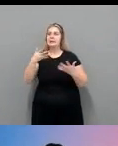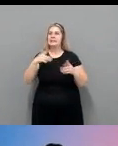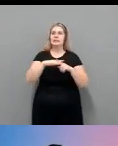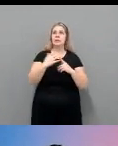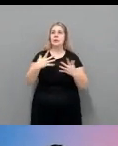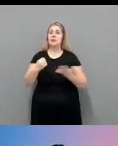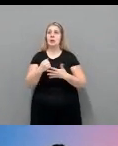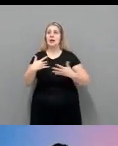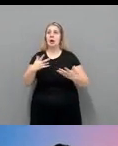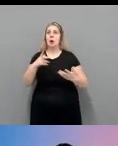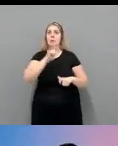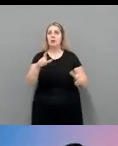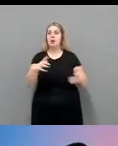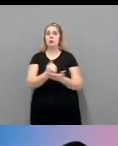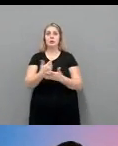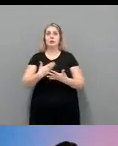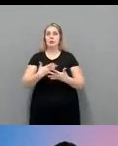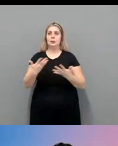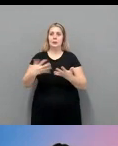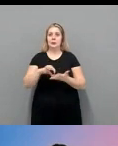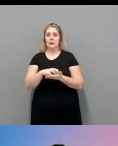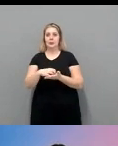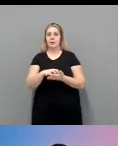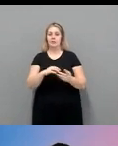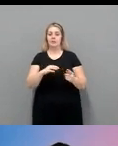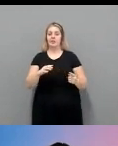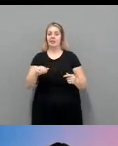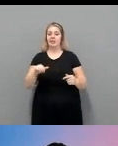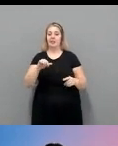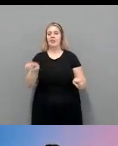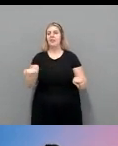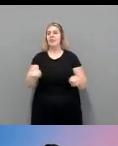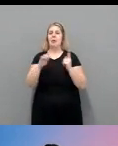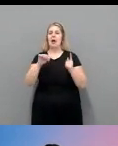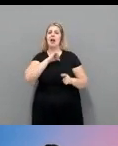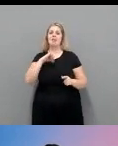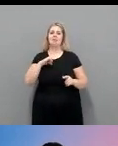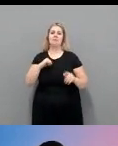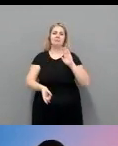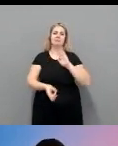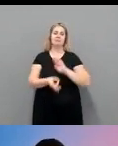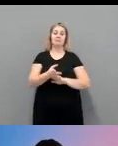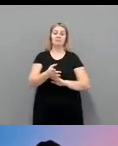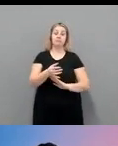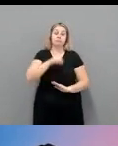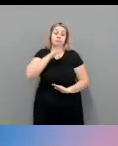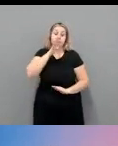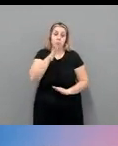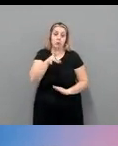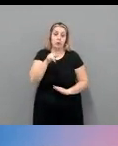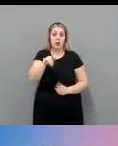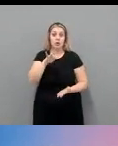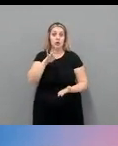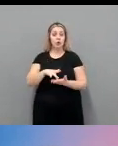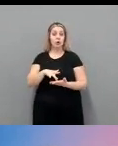situaciones o con todas las personas, independientemente de las causas por las cuales esto